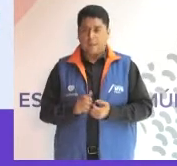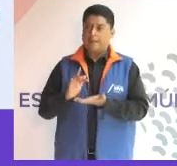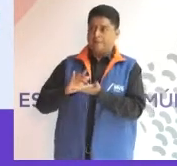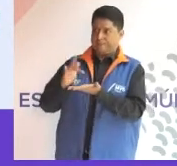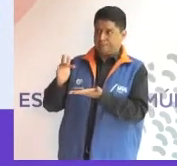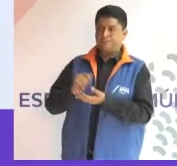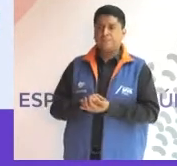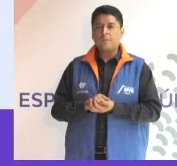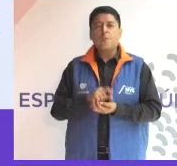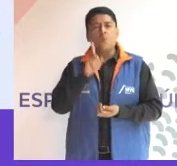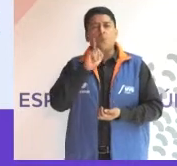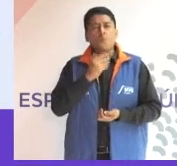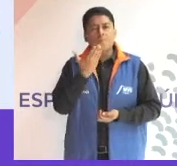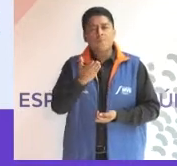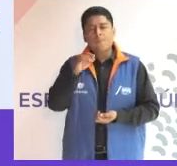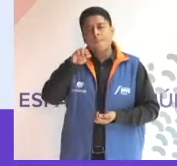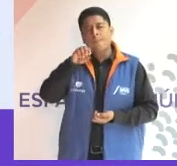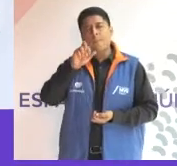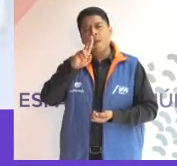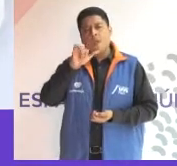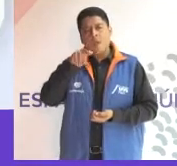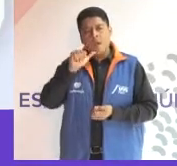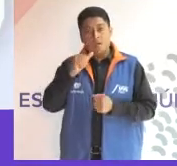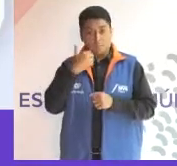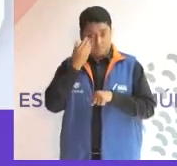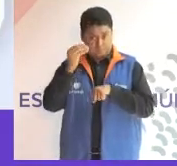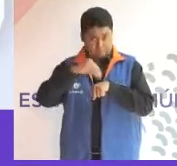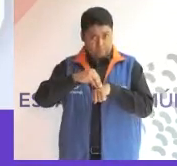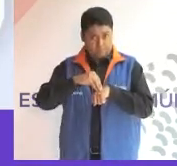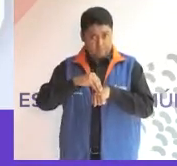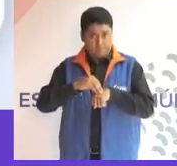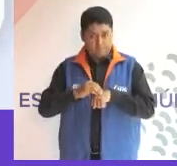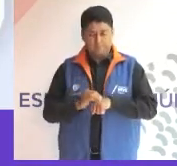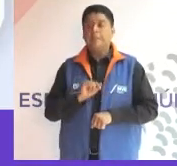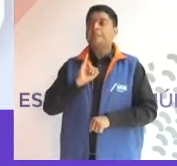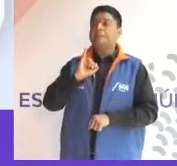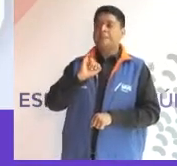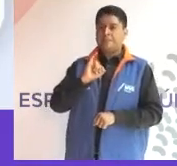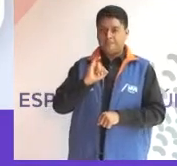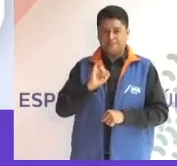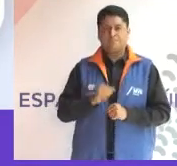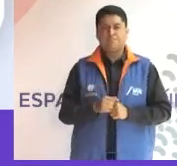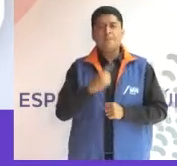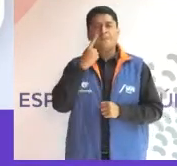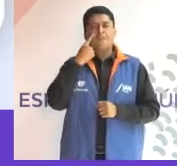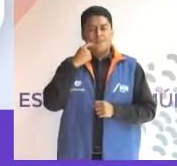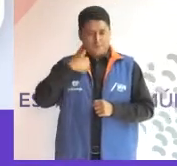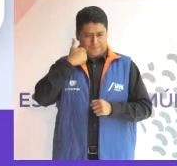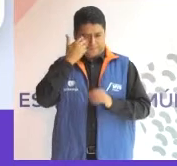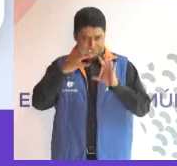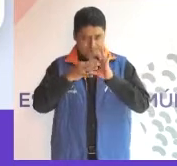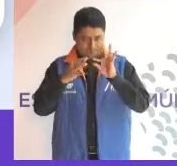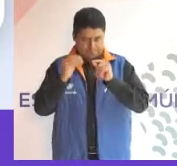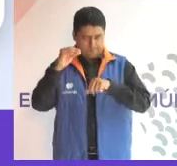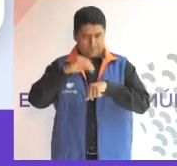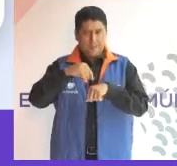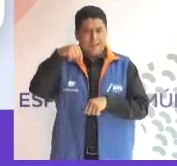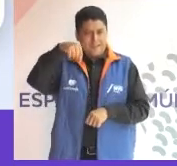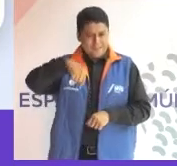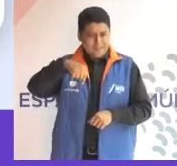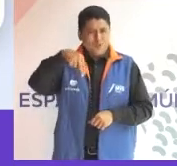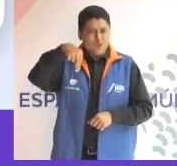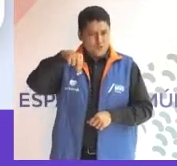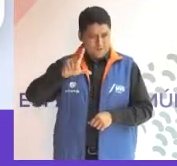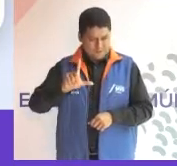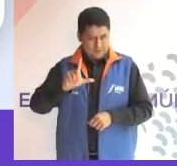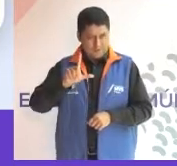gracias. Pues abonando un poco a lo que están comentando mis colegas, aquí en Nuevo León también nos dimos a la tarea de medir